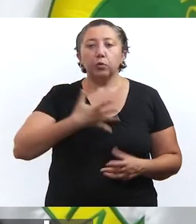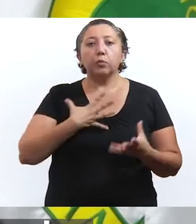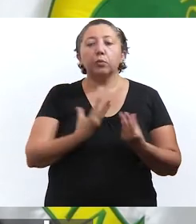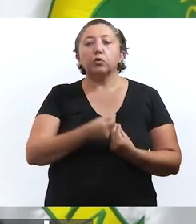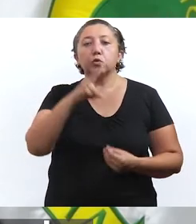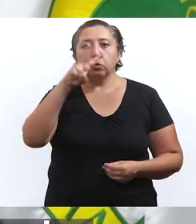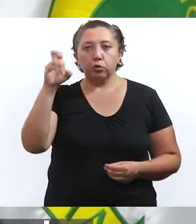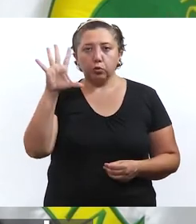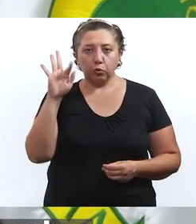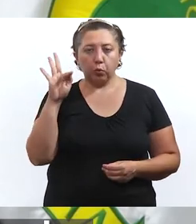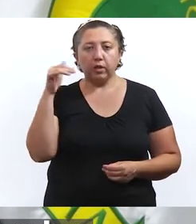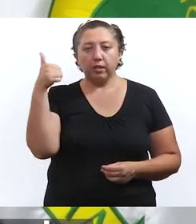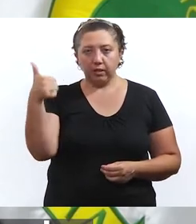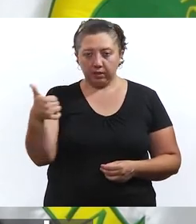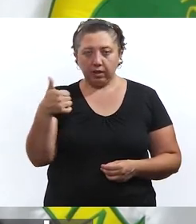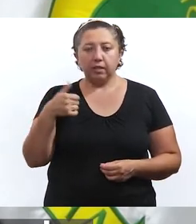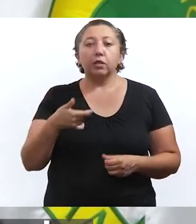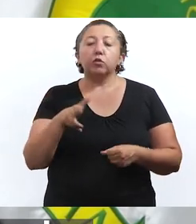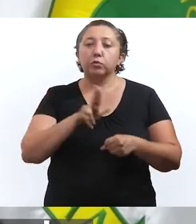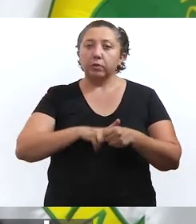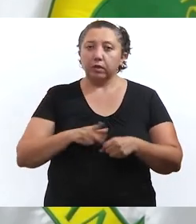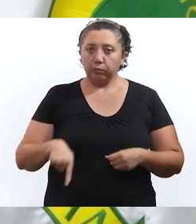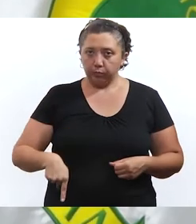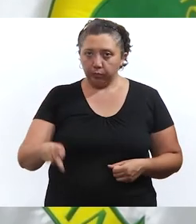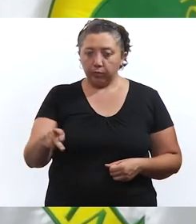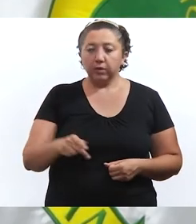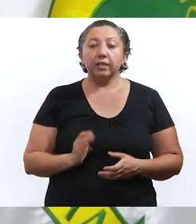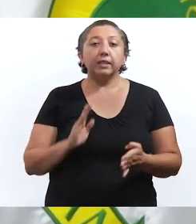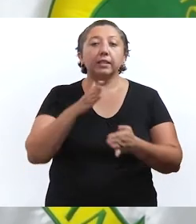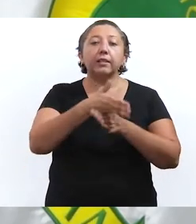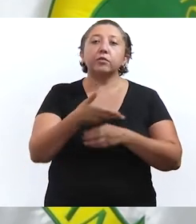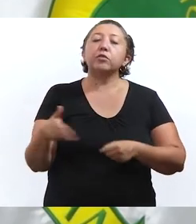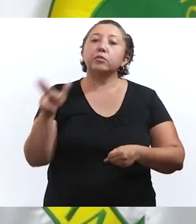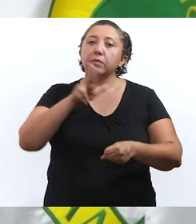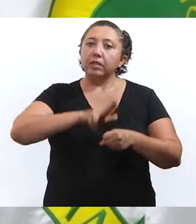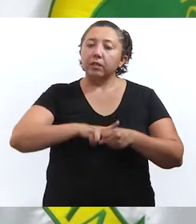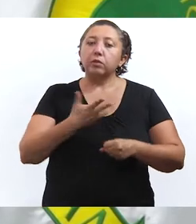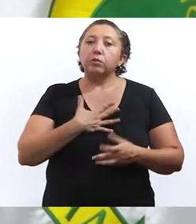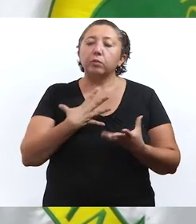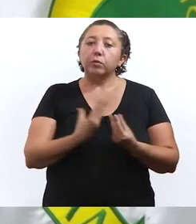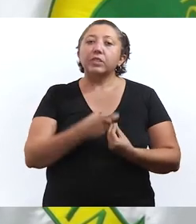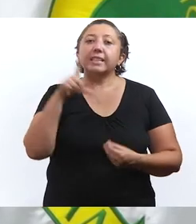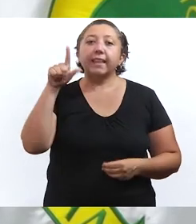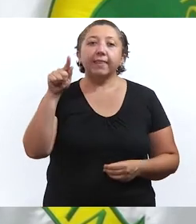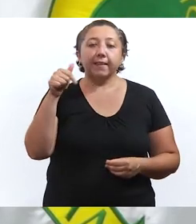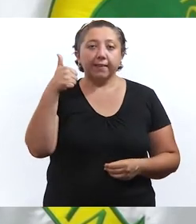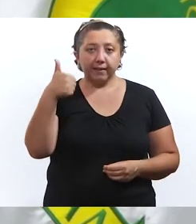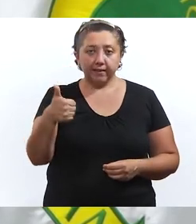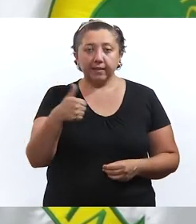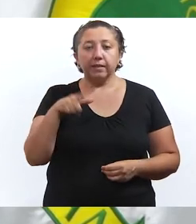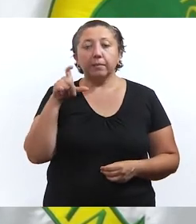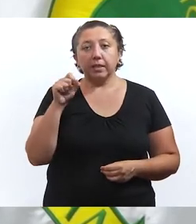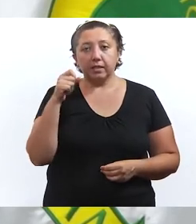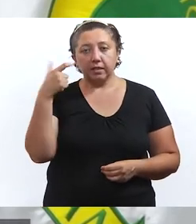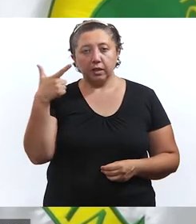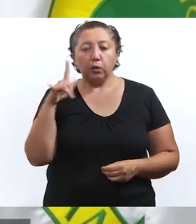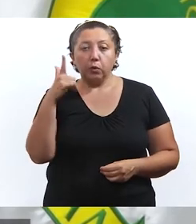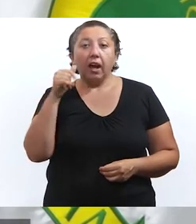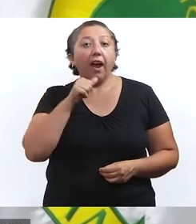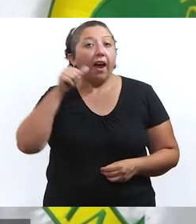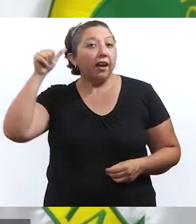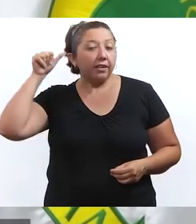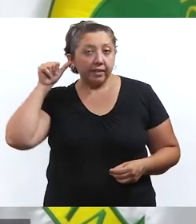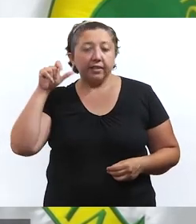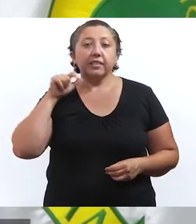septiembre tuvimos 246 hospitalizados. En el caso de ingresos hospitalarios, tuvimos 76 el 27 de julio y